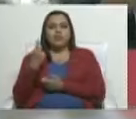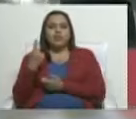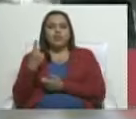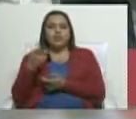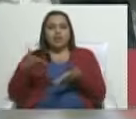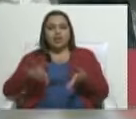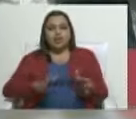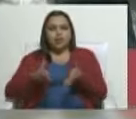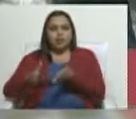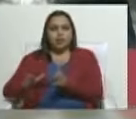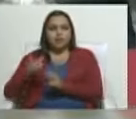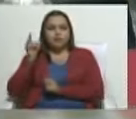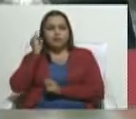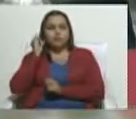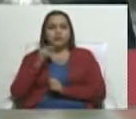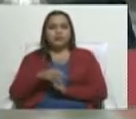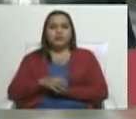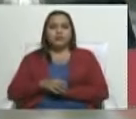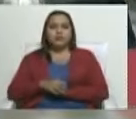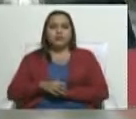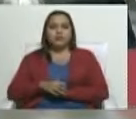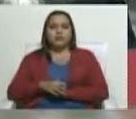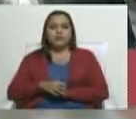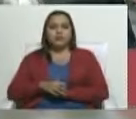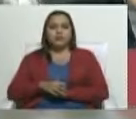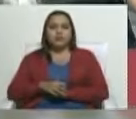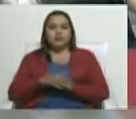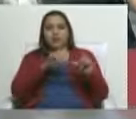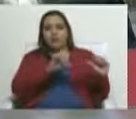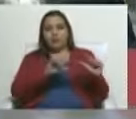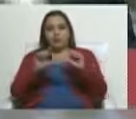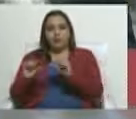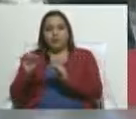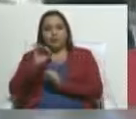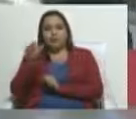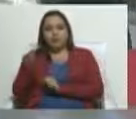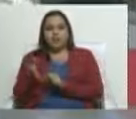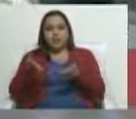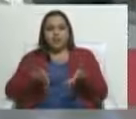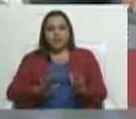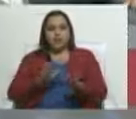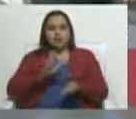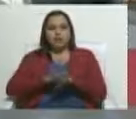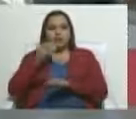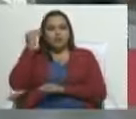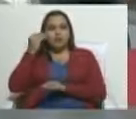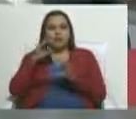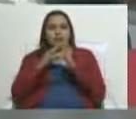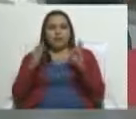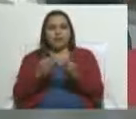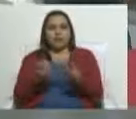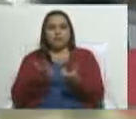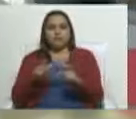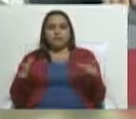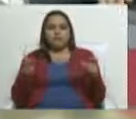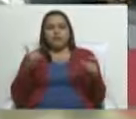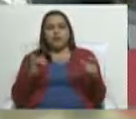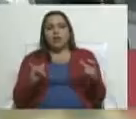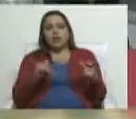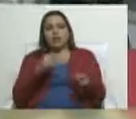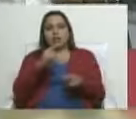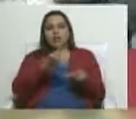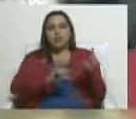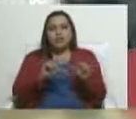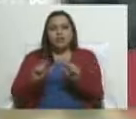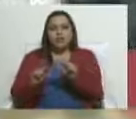mujeres, se incentive la reducción de las tasas de natalidad porque se considera que familias muy numerosas son contraproducentes, y